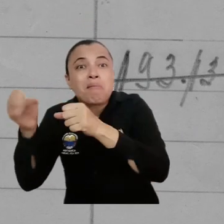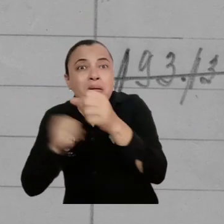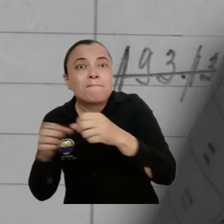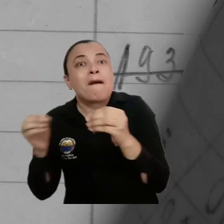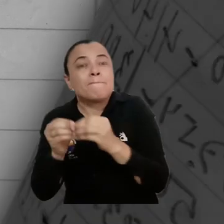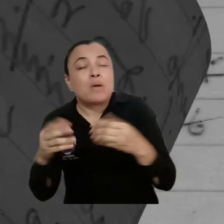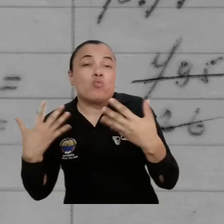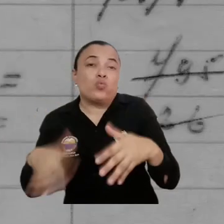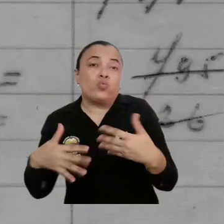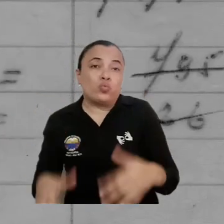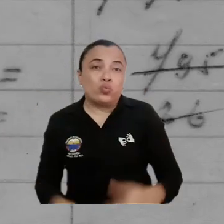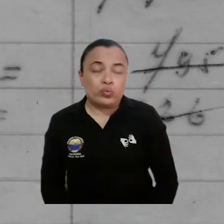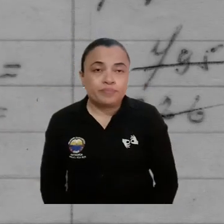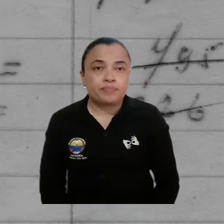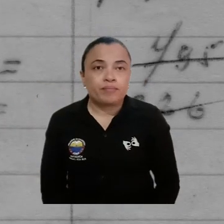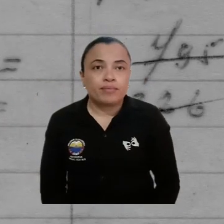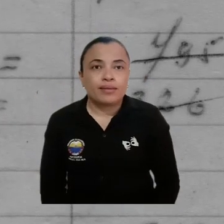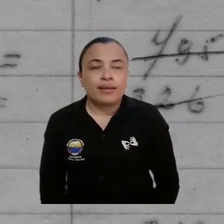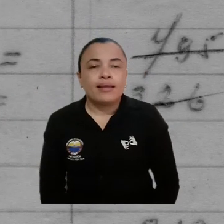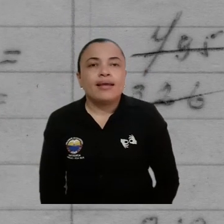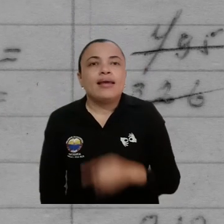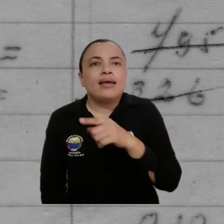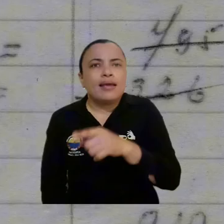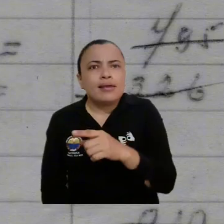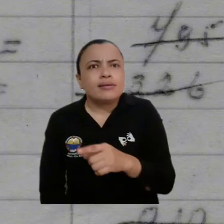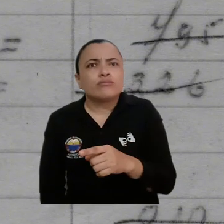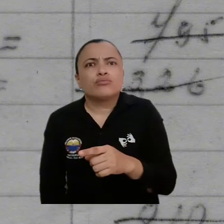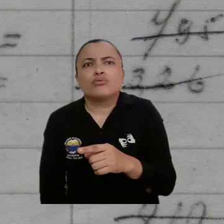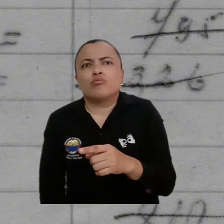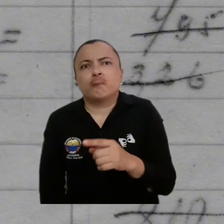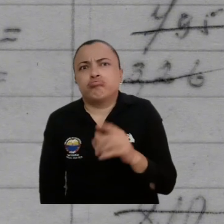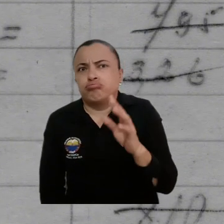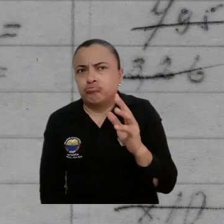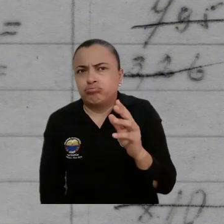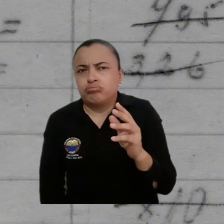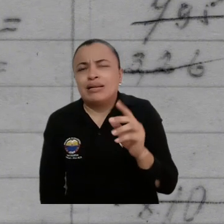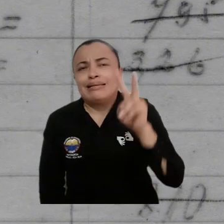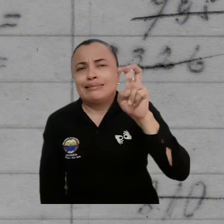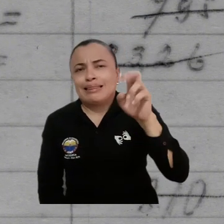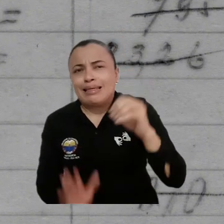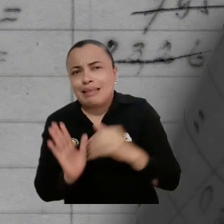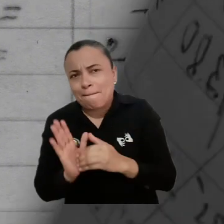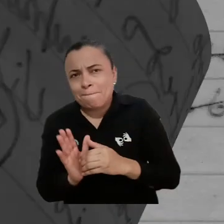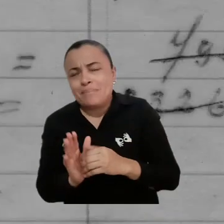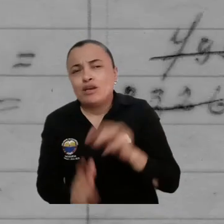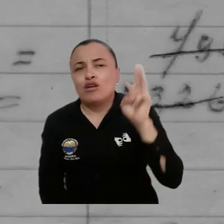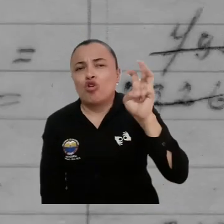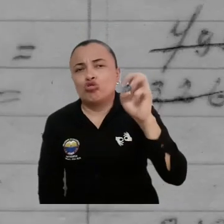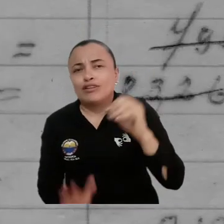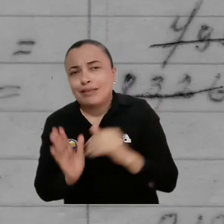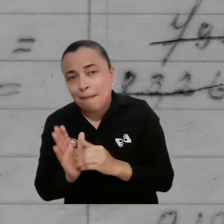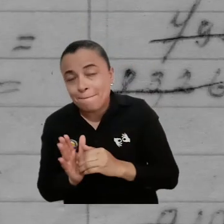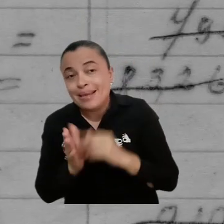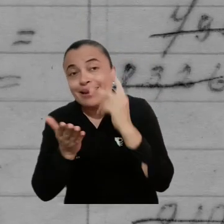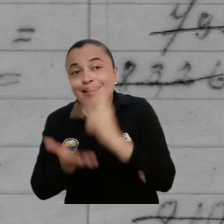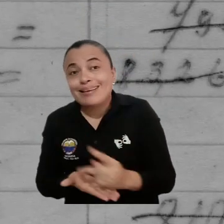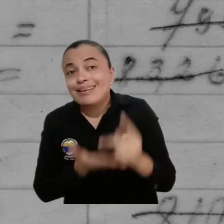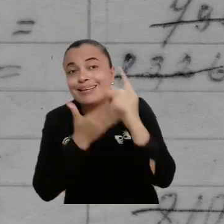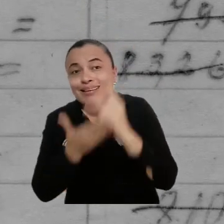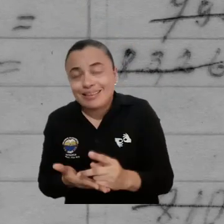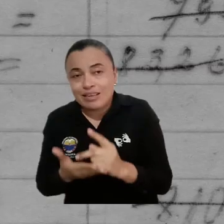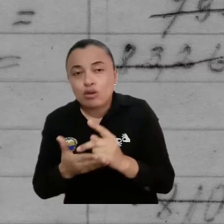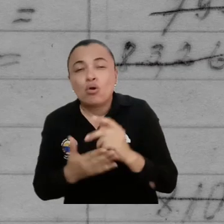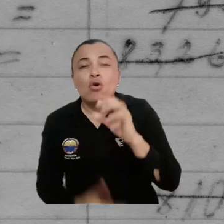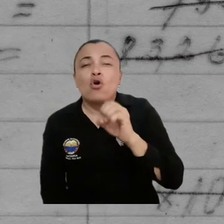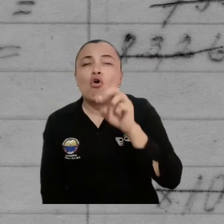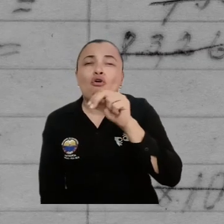eso producía más de 70.000, 80.000 kilos en cosecha regular. Onaca